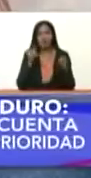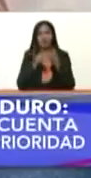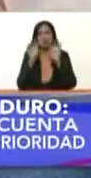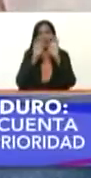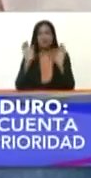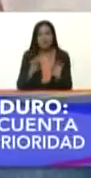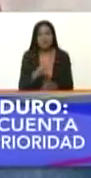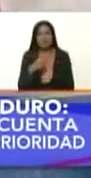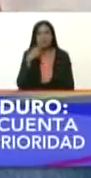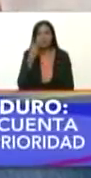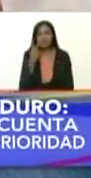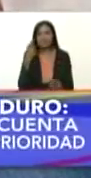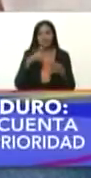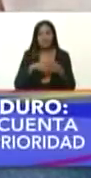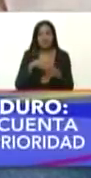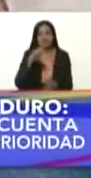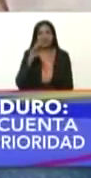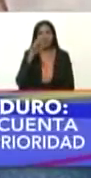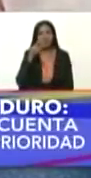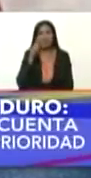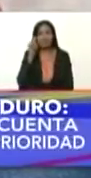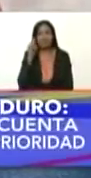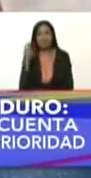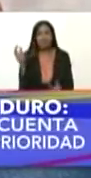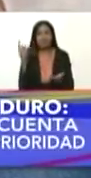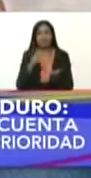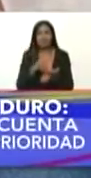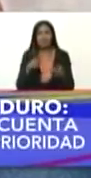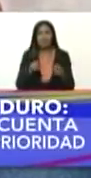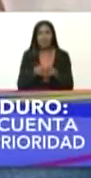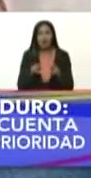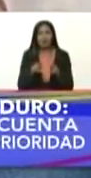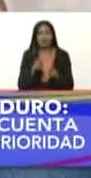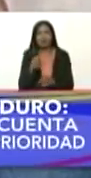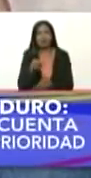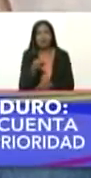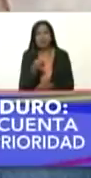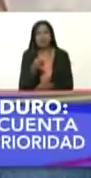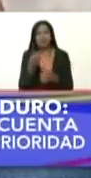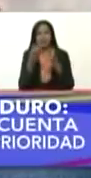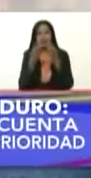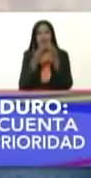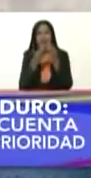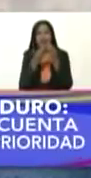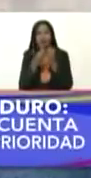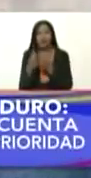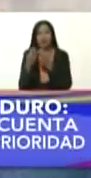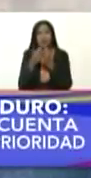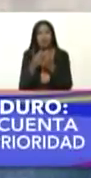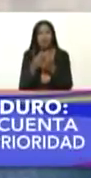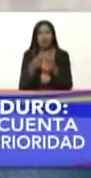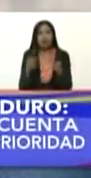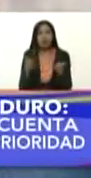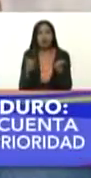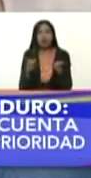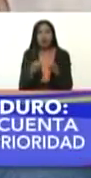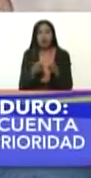a la vocería de los CPT por cadenas y participación en el gabinete económico y en conjunto a corto, mediano y largo